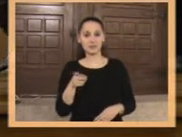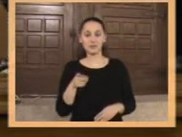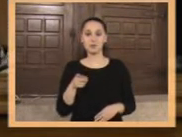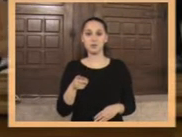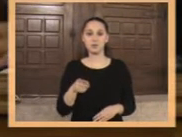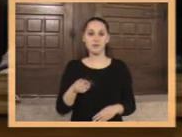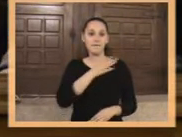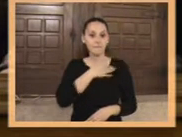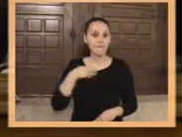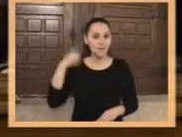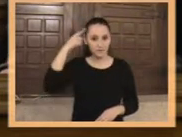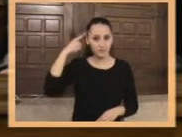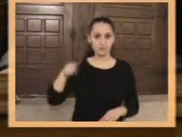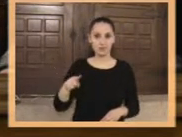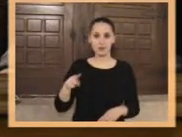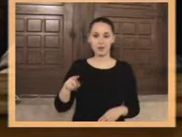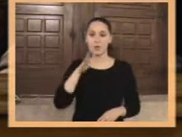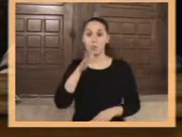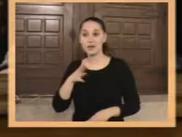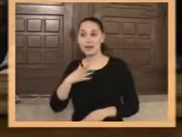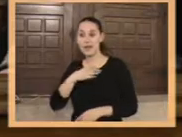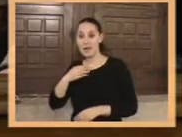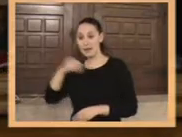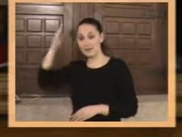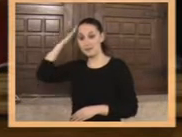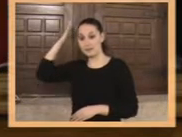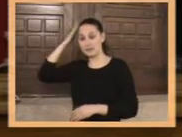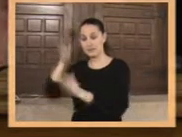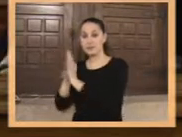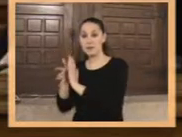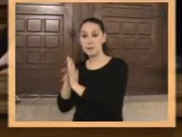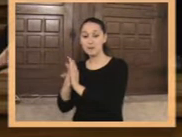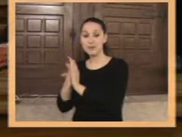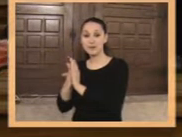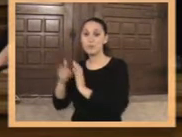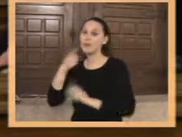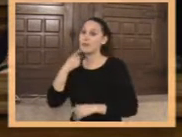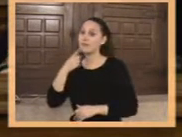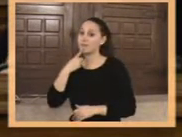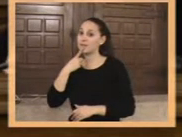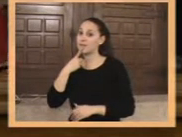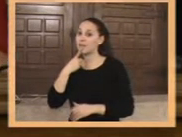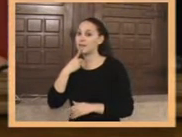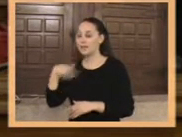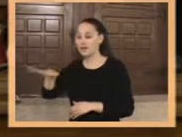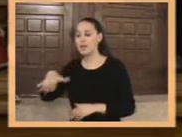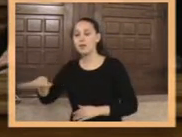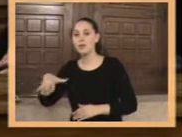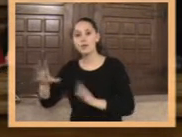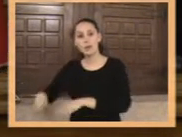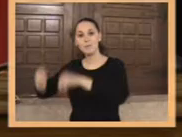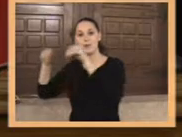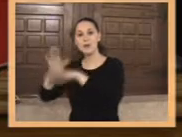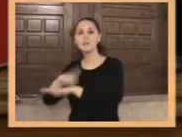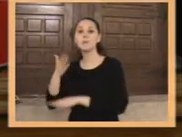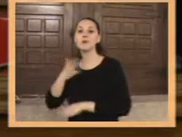estaba solo digamos especificado lo que era Archivo Municipal. Y como ya se ha dicho públicamente, se va a tener otro archivo municipal en la